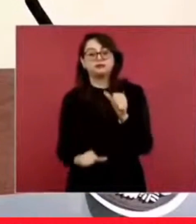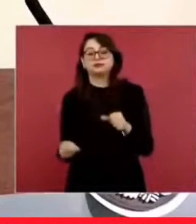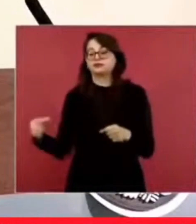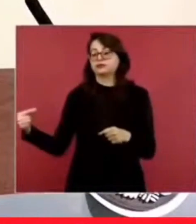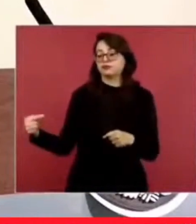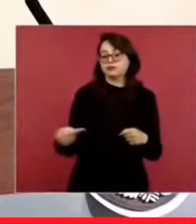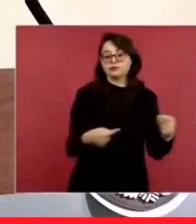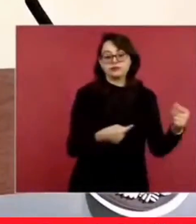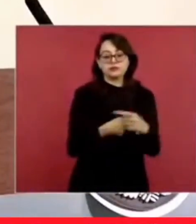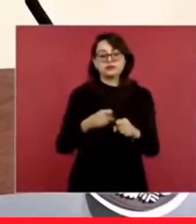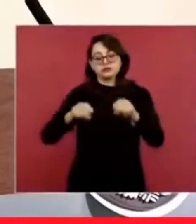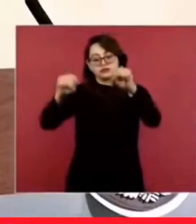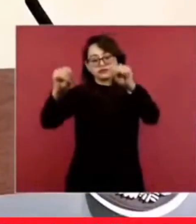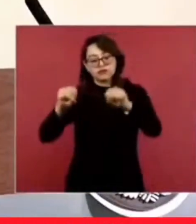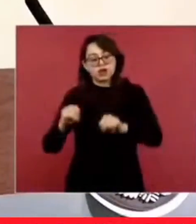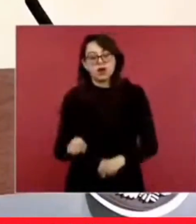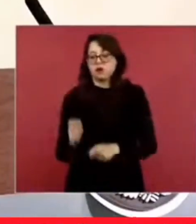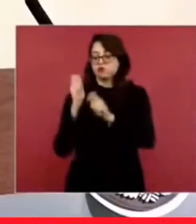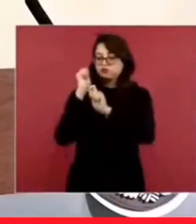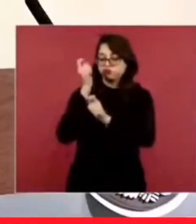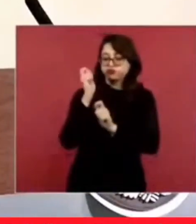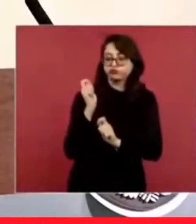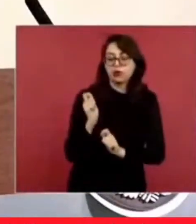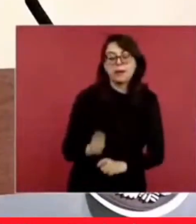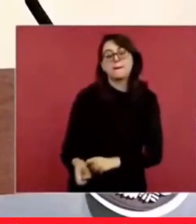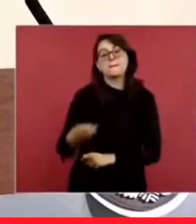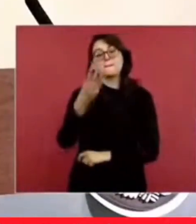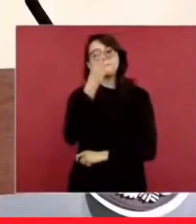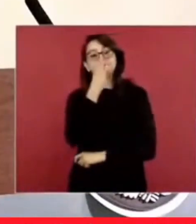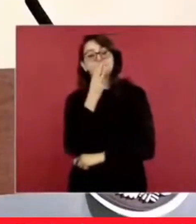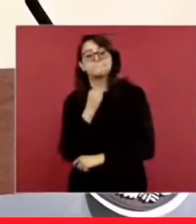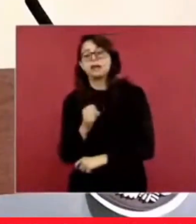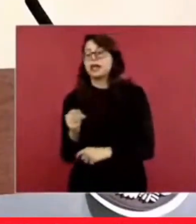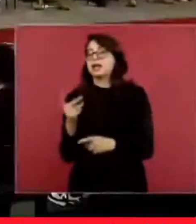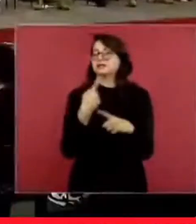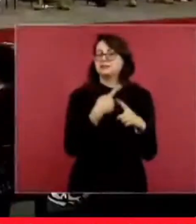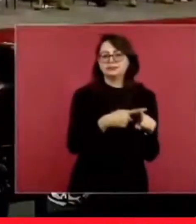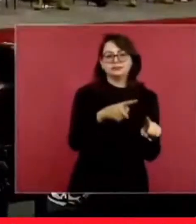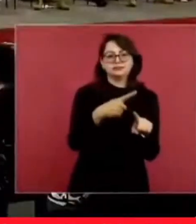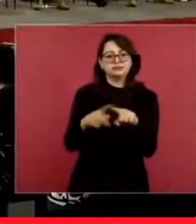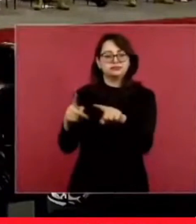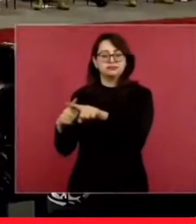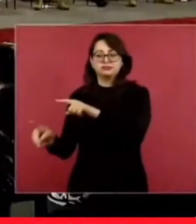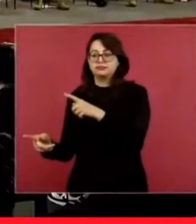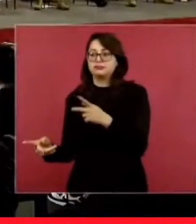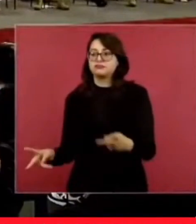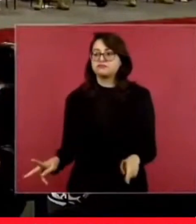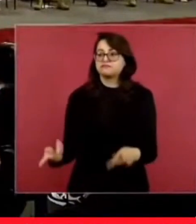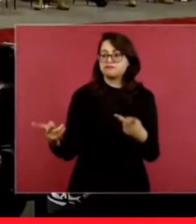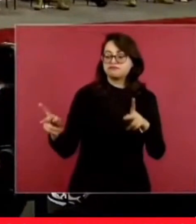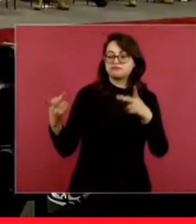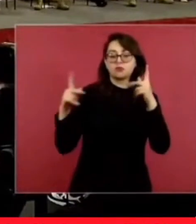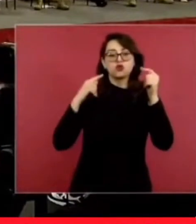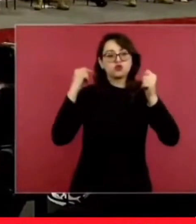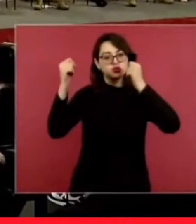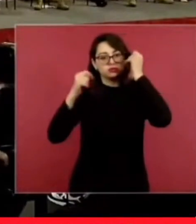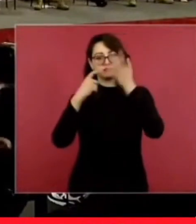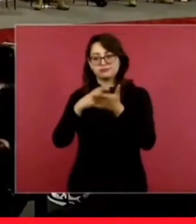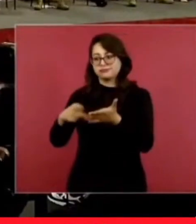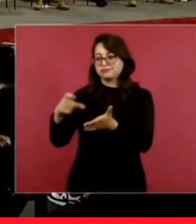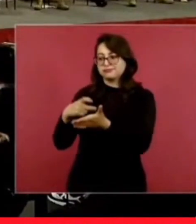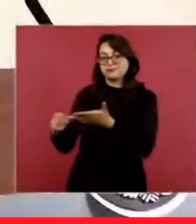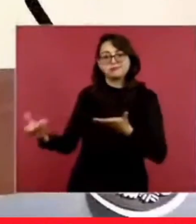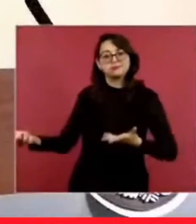las y los productores de miel entre muchos otros podrán exponer sus productos para que las y los turistas puedan comprarlos y fortalecer